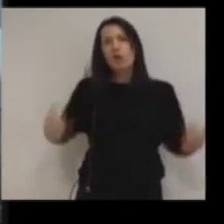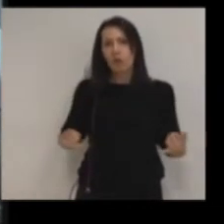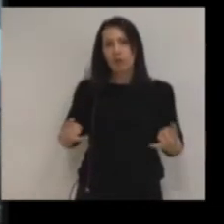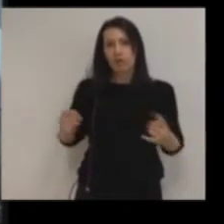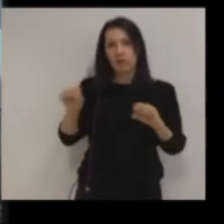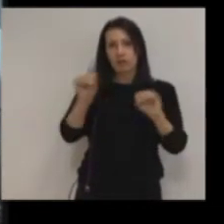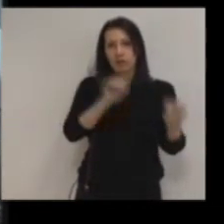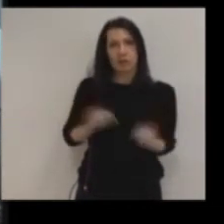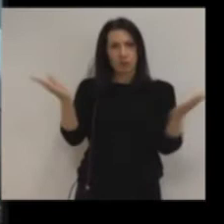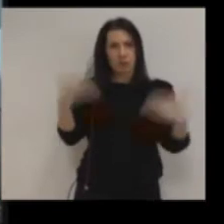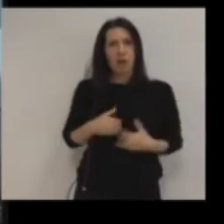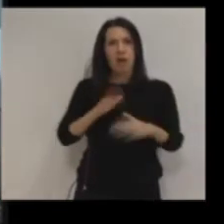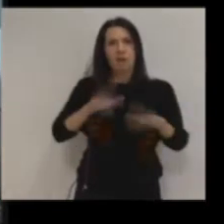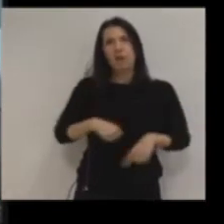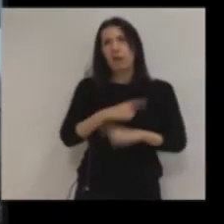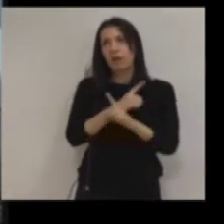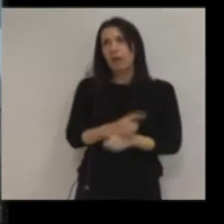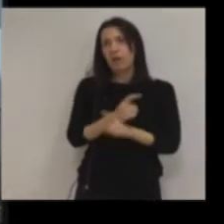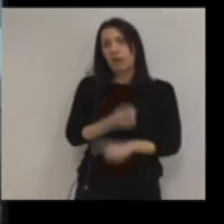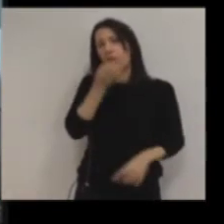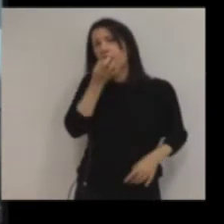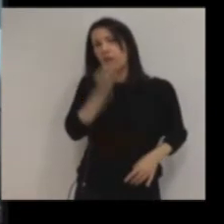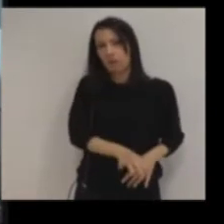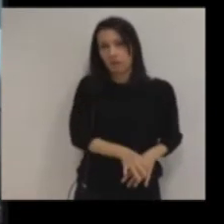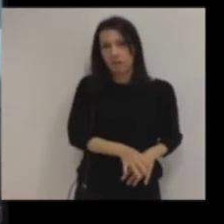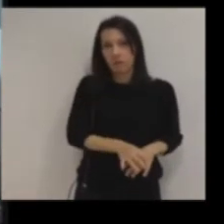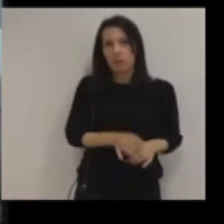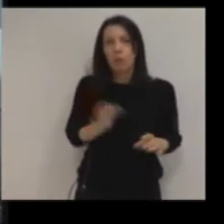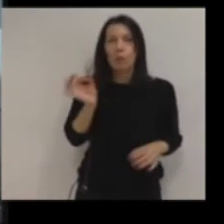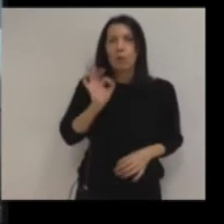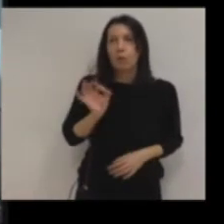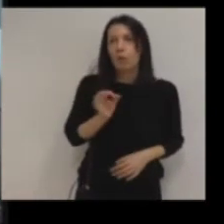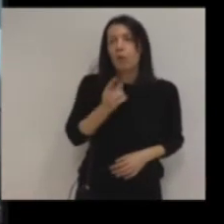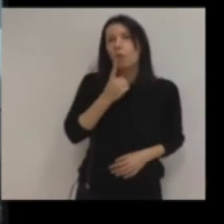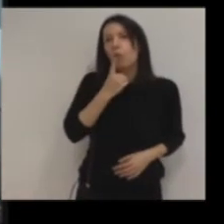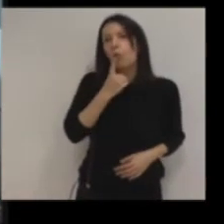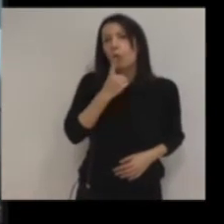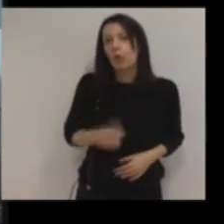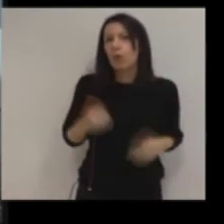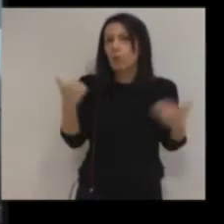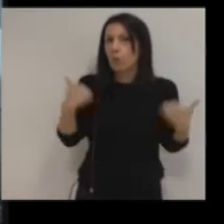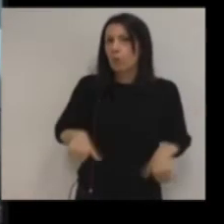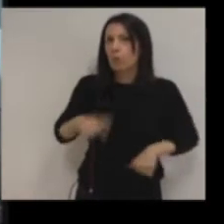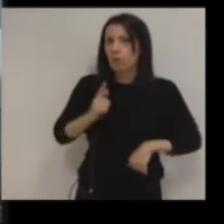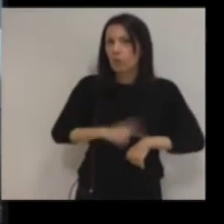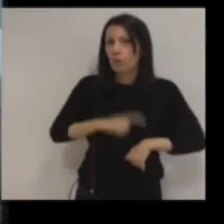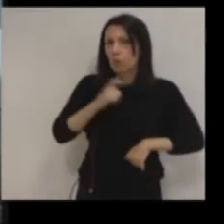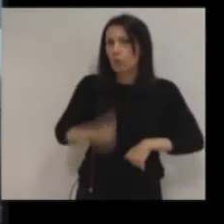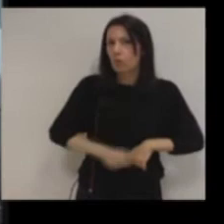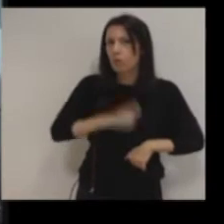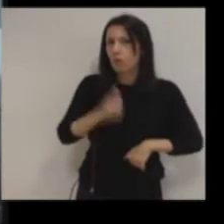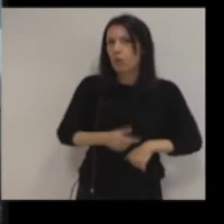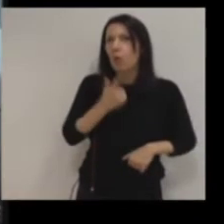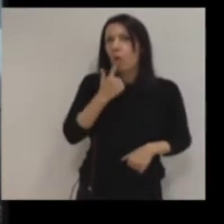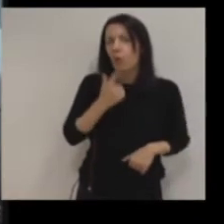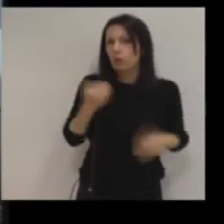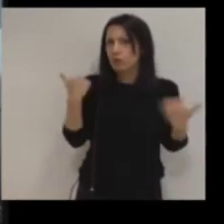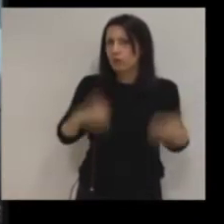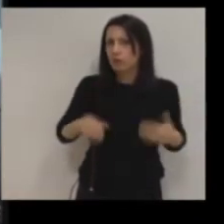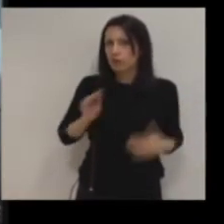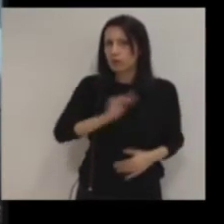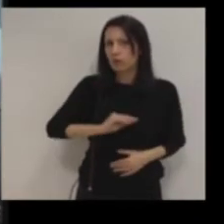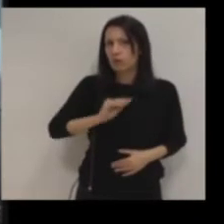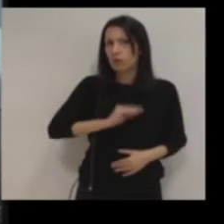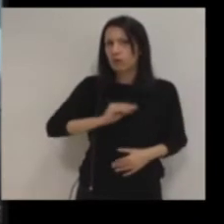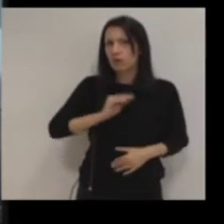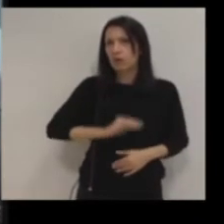al final hace que desistas. O que digamos, te cueste un montón, o te cueste de tal manera el